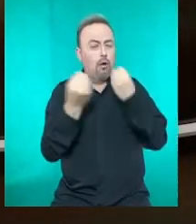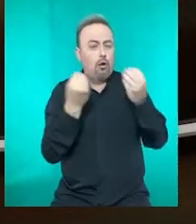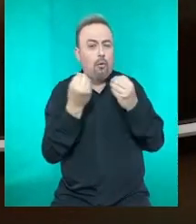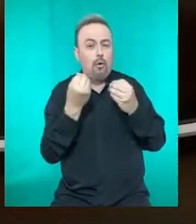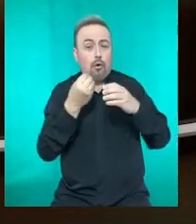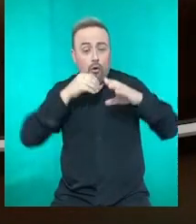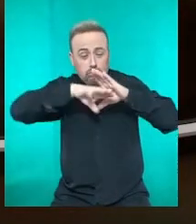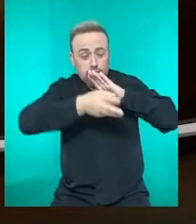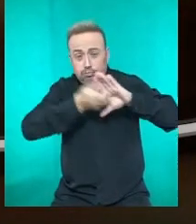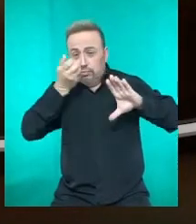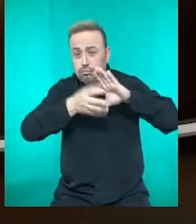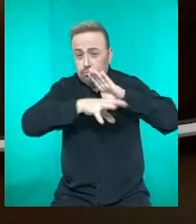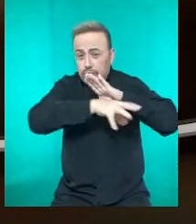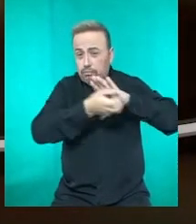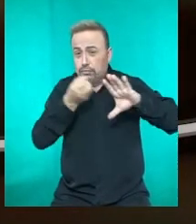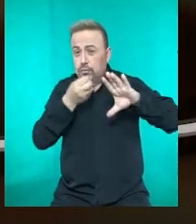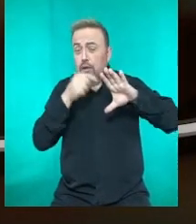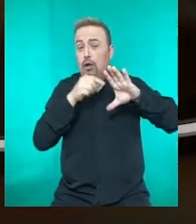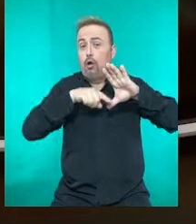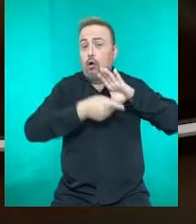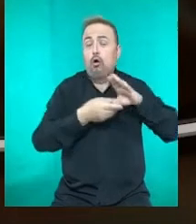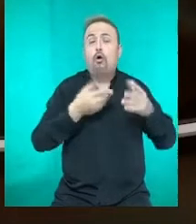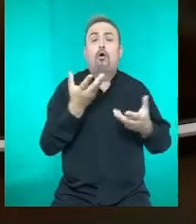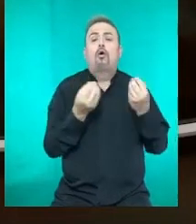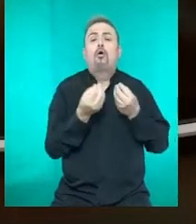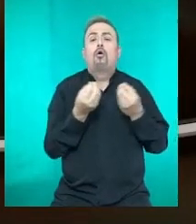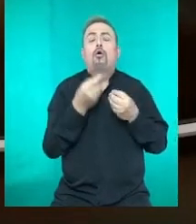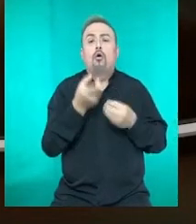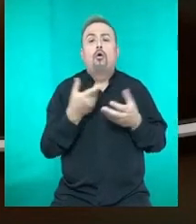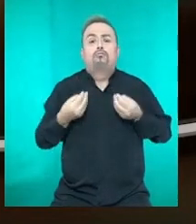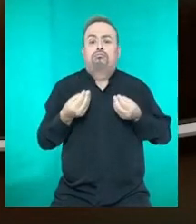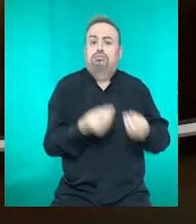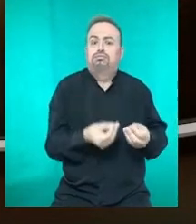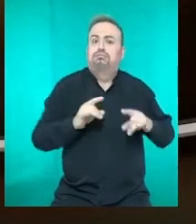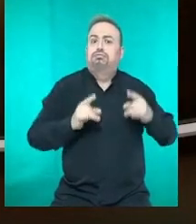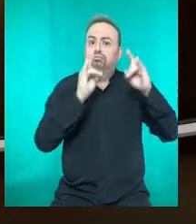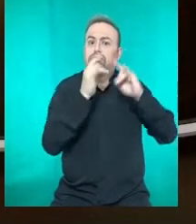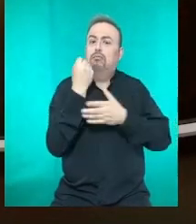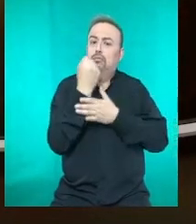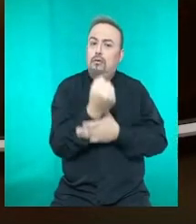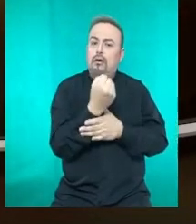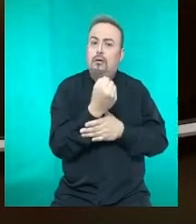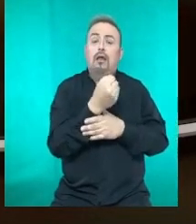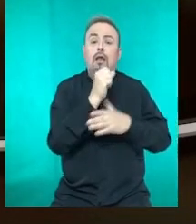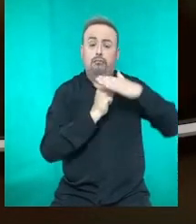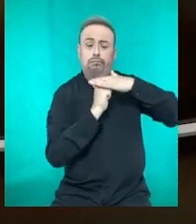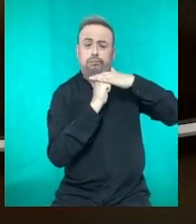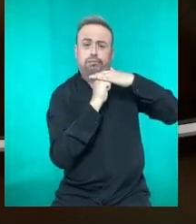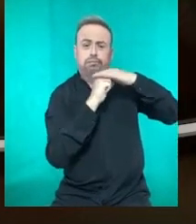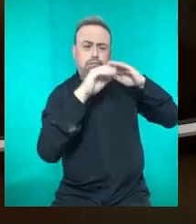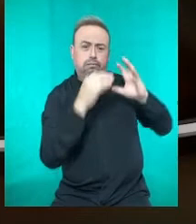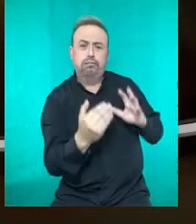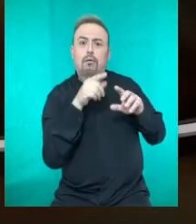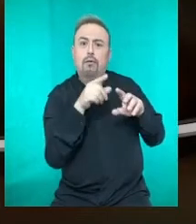excavaciones. ¿Cómo la industria, el área de la construcción, puede aportar para sostener estructuralmente un sistema